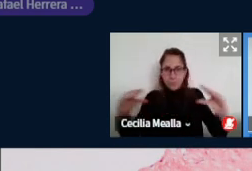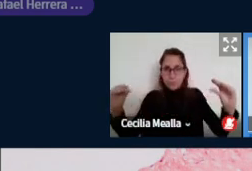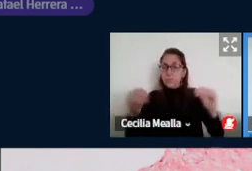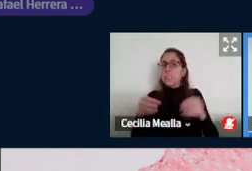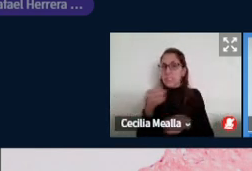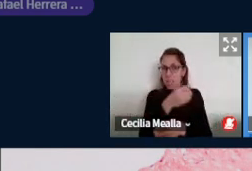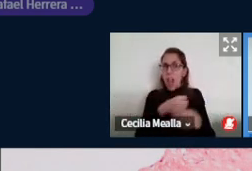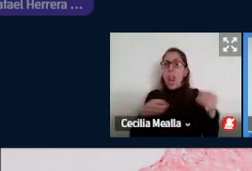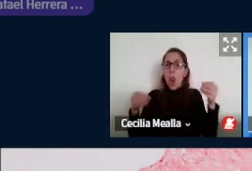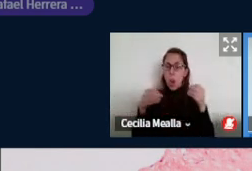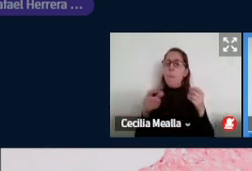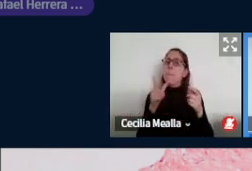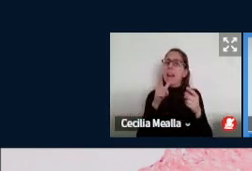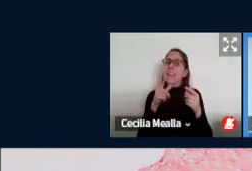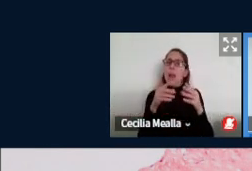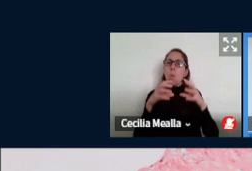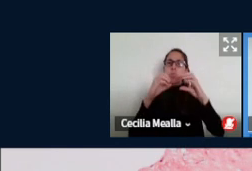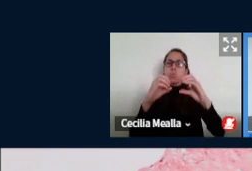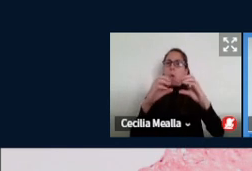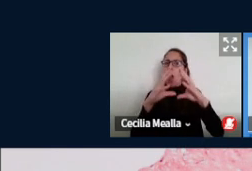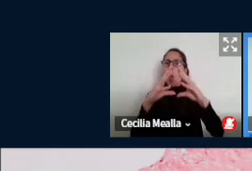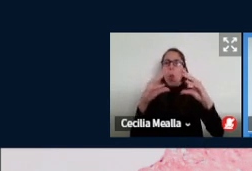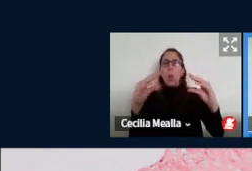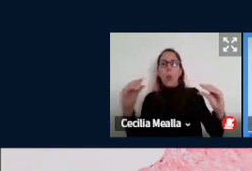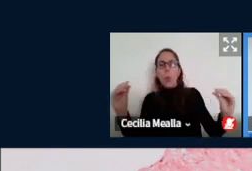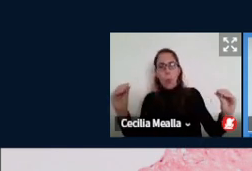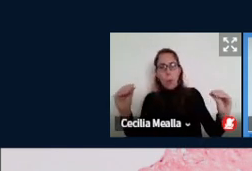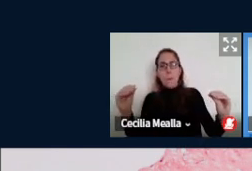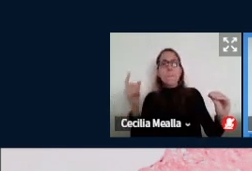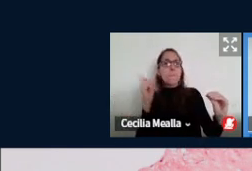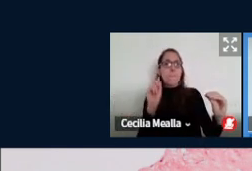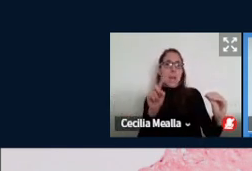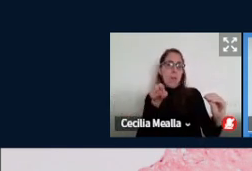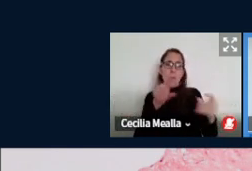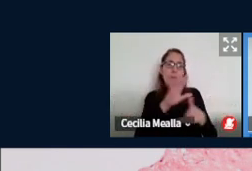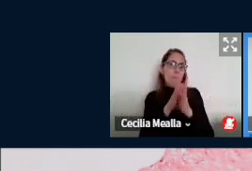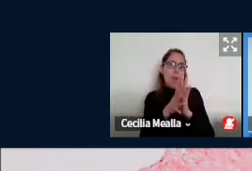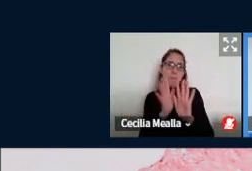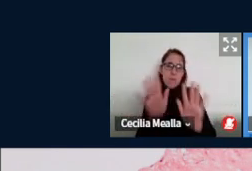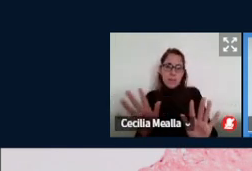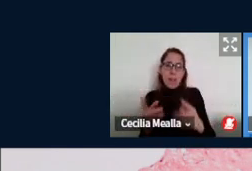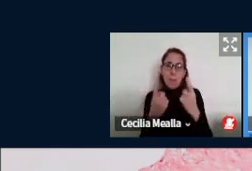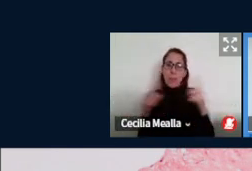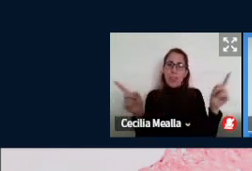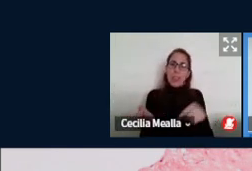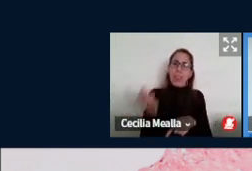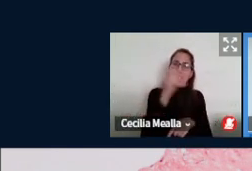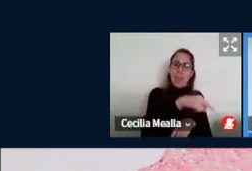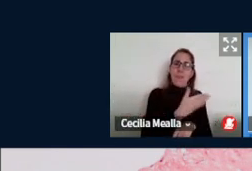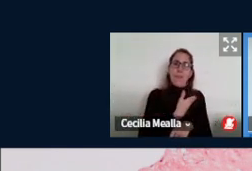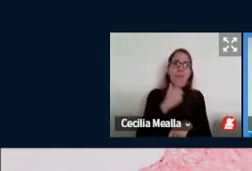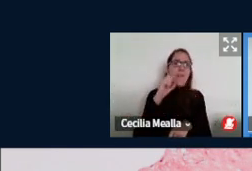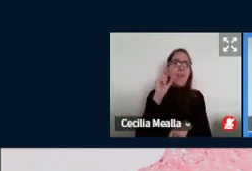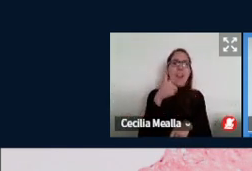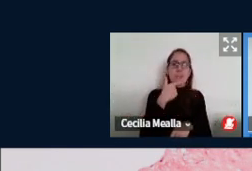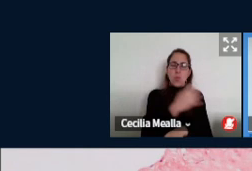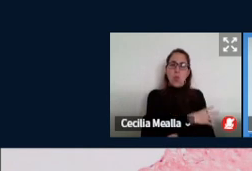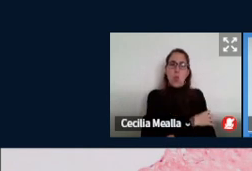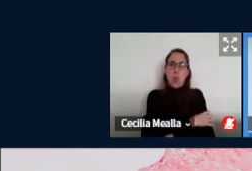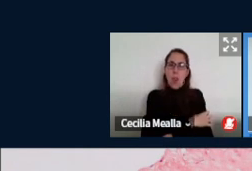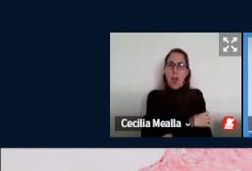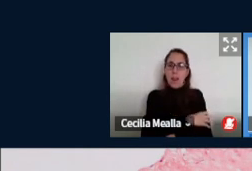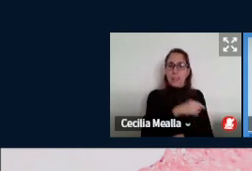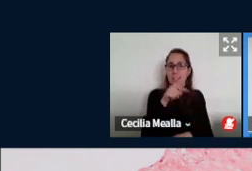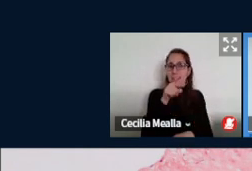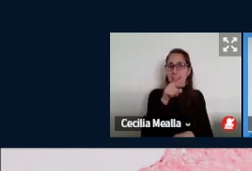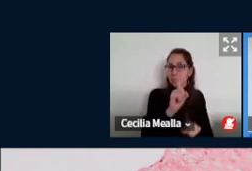células, si bien hasta son más largas, también, pero son ausadas, a diferencia de las fibras musculares, que